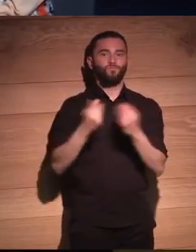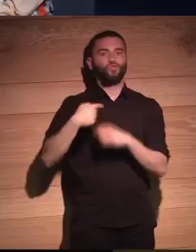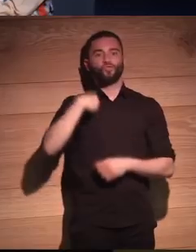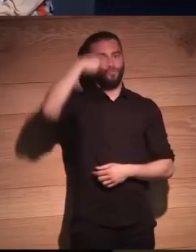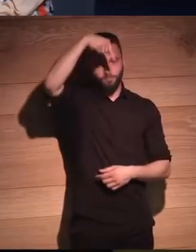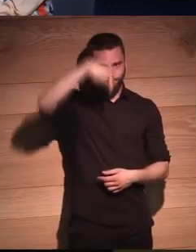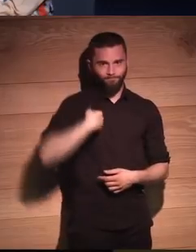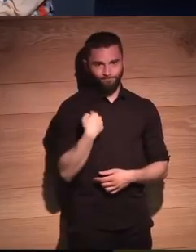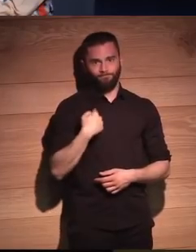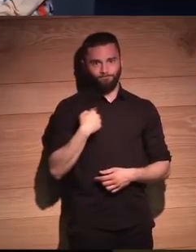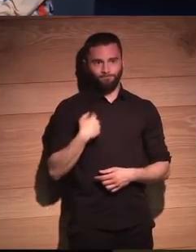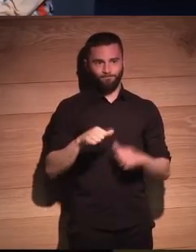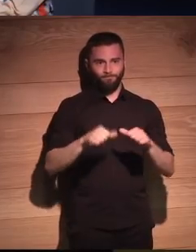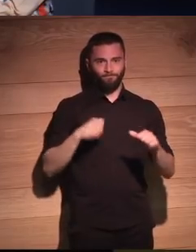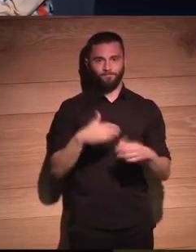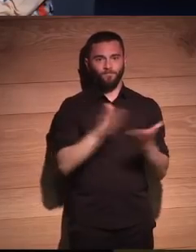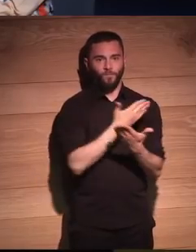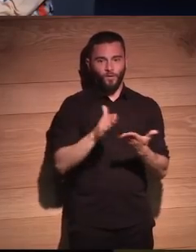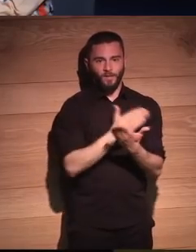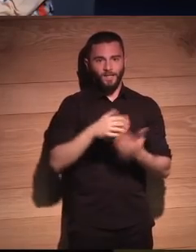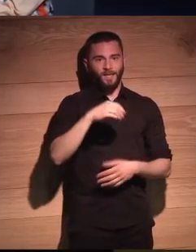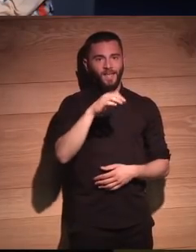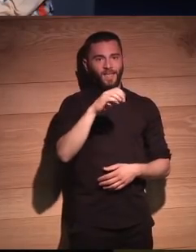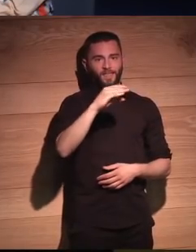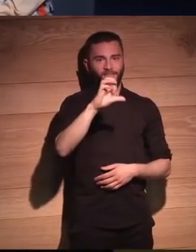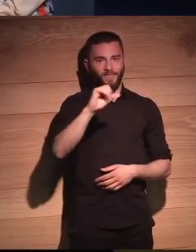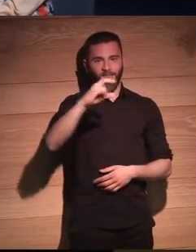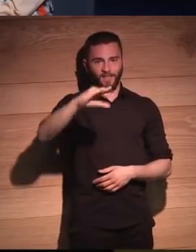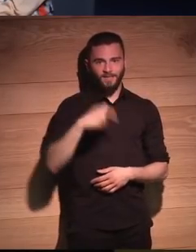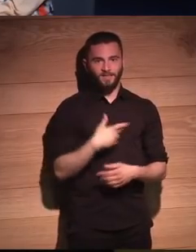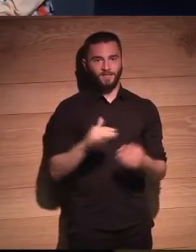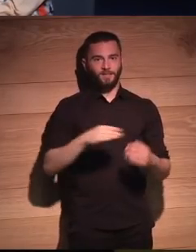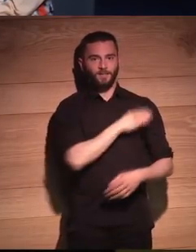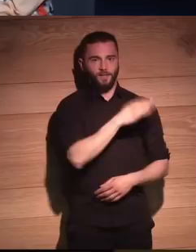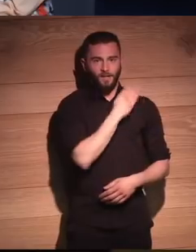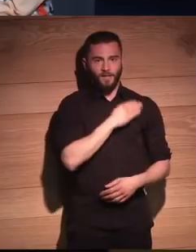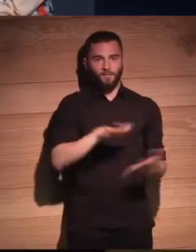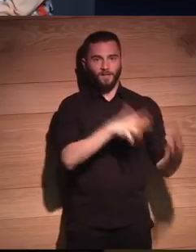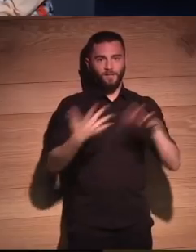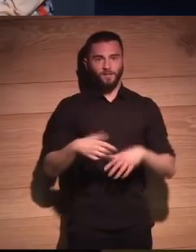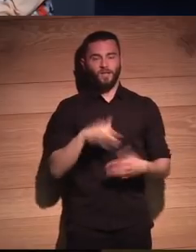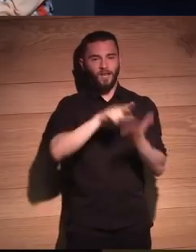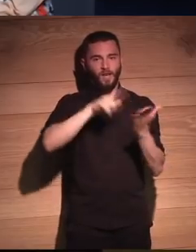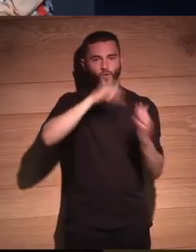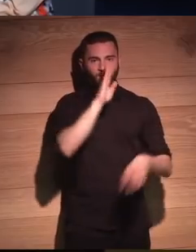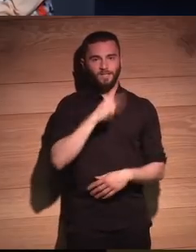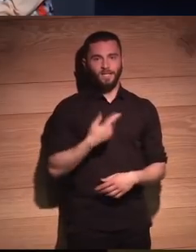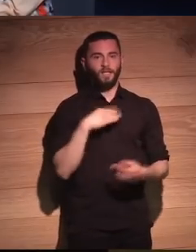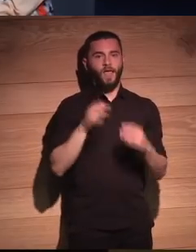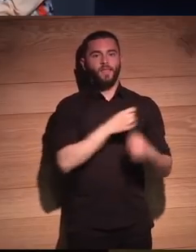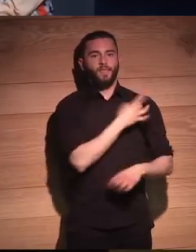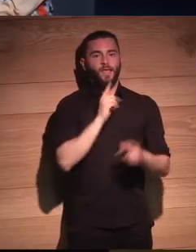Poeta, profesor de investigación en el CSIC, académico en la Real Academia de Historia, traductor de lenguas clásicas, secretario de Estado de Cultura, director de la